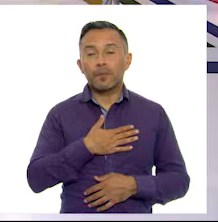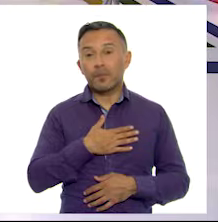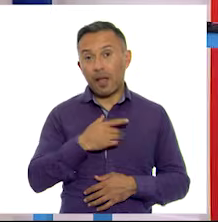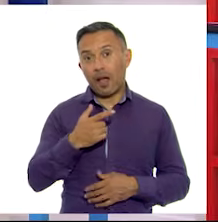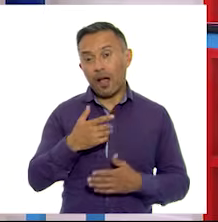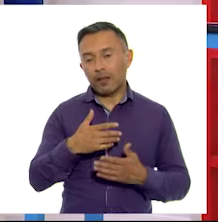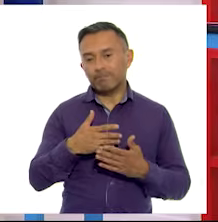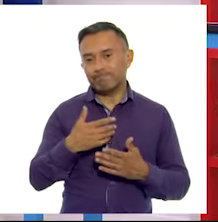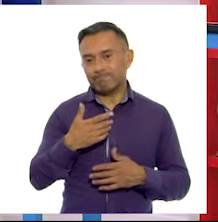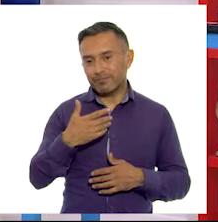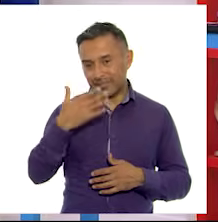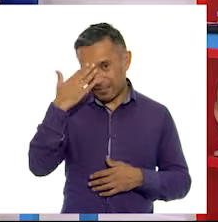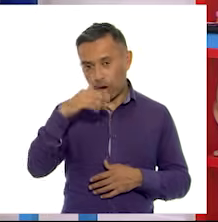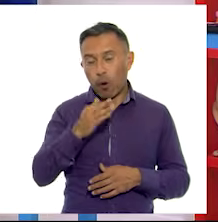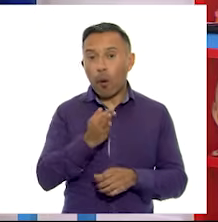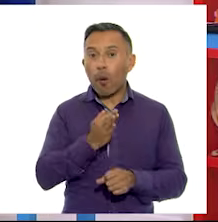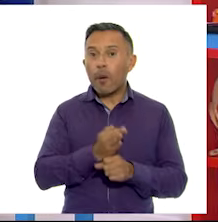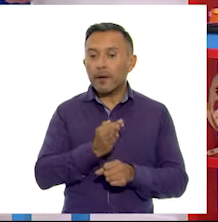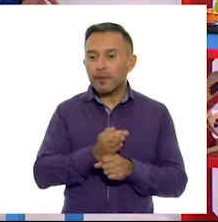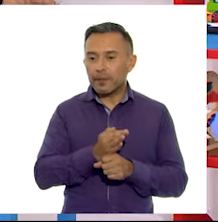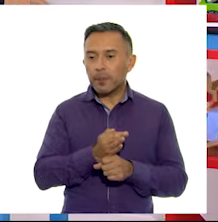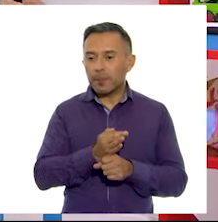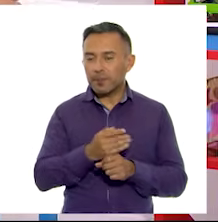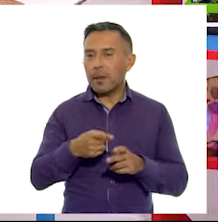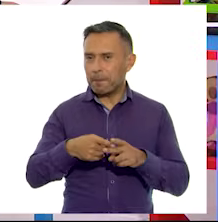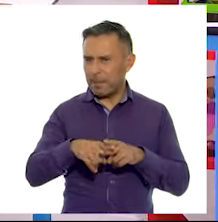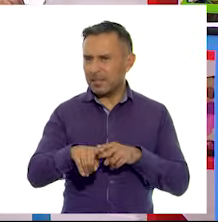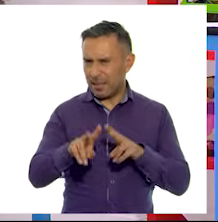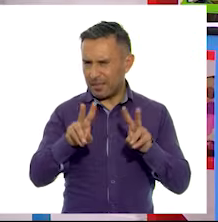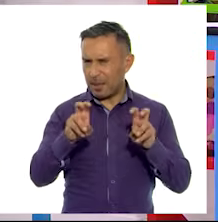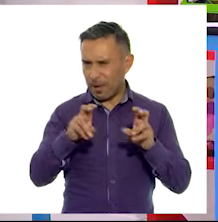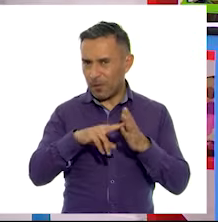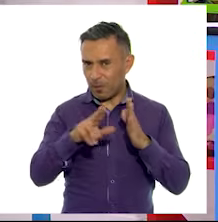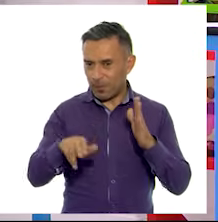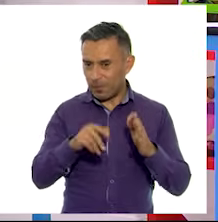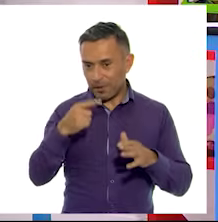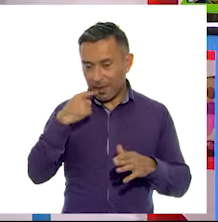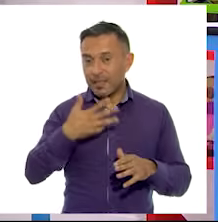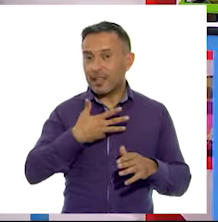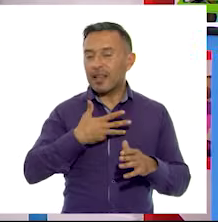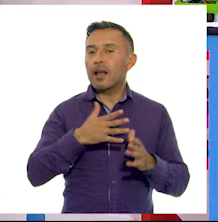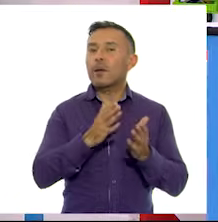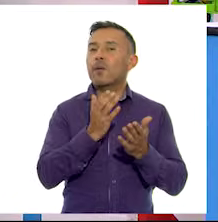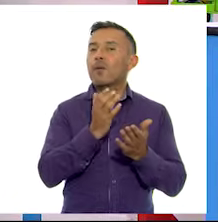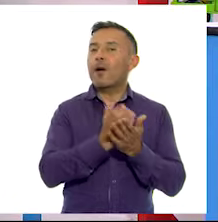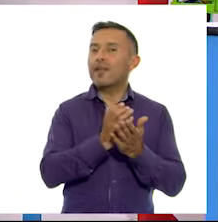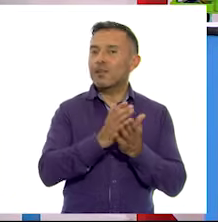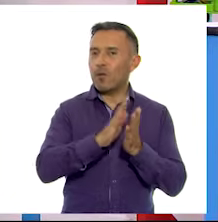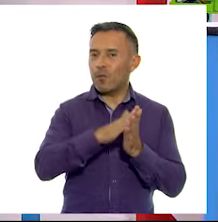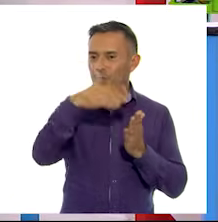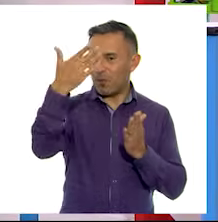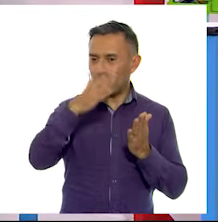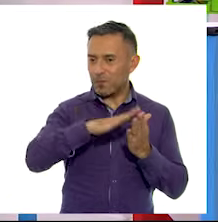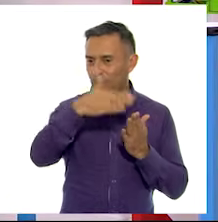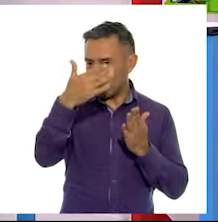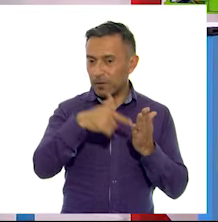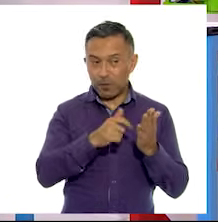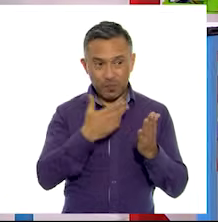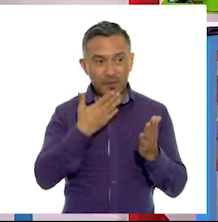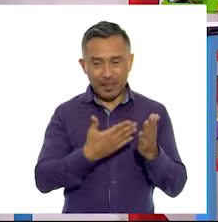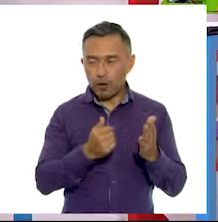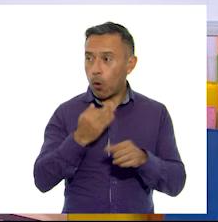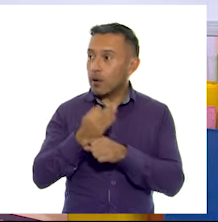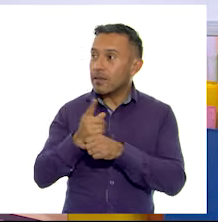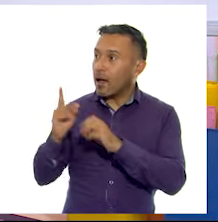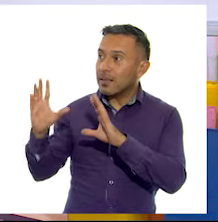vamos a entrar en materia. Mira, yo traje también mi blog aquí. Ah, muy bien, muy bien. Puestísima para todo lo que nos vas a